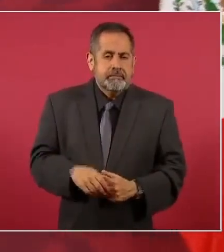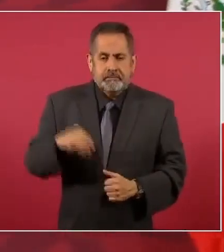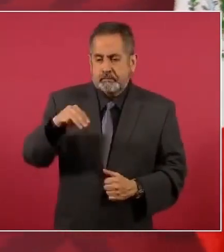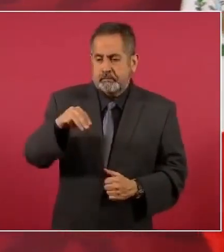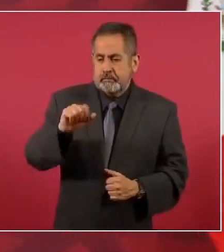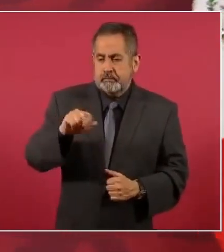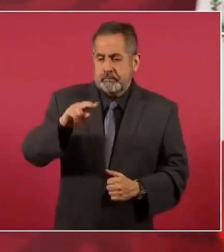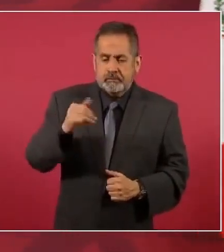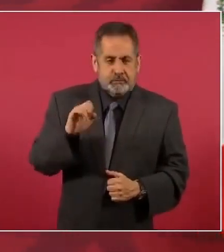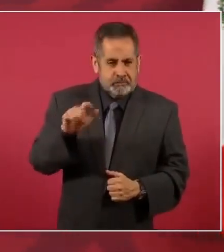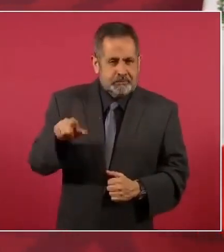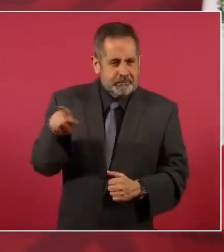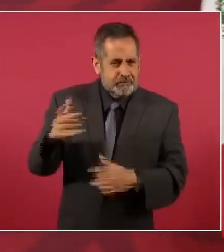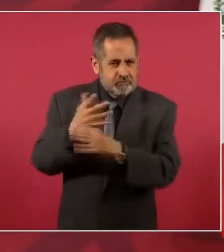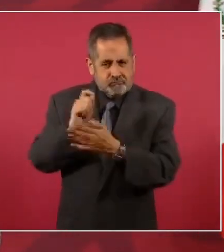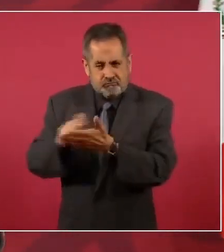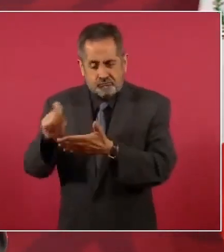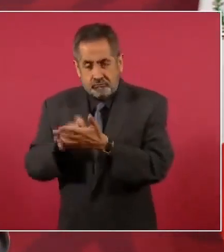Manuel Pais, ¿no?